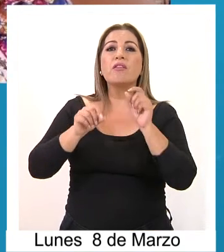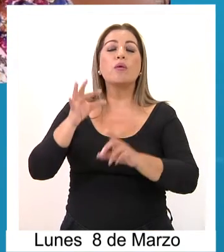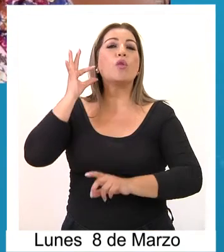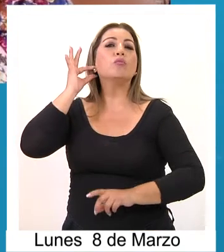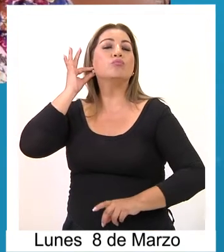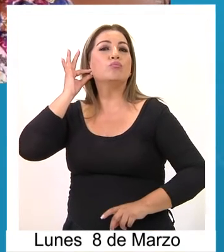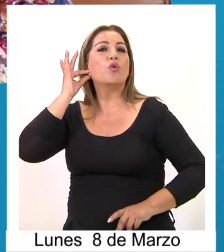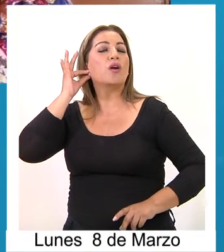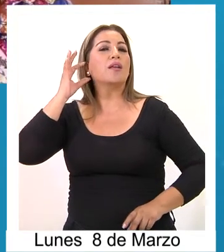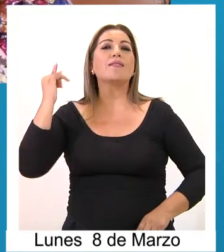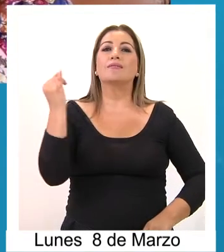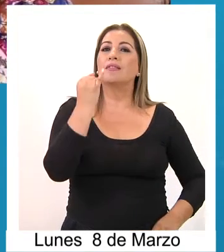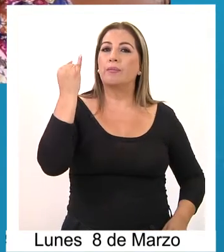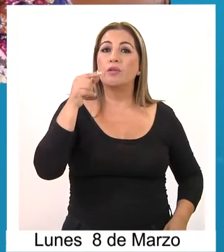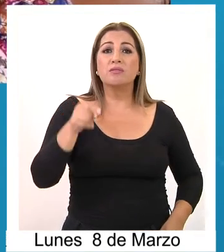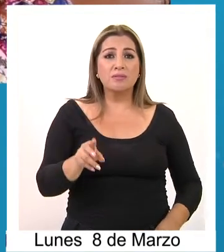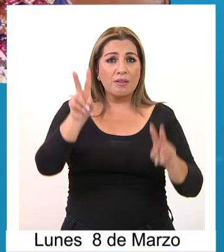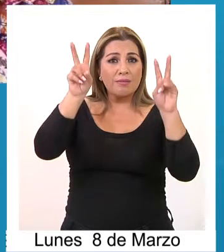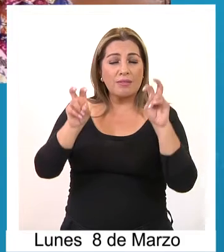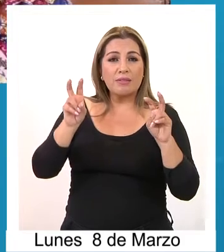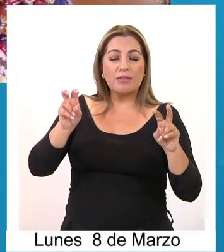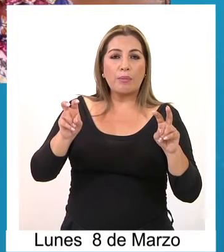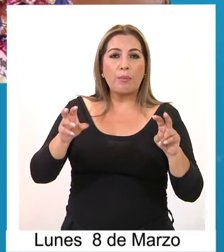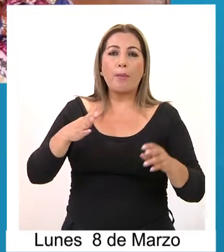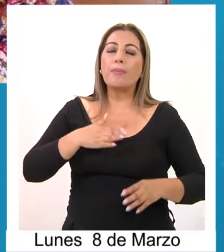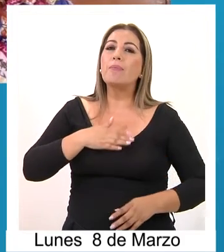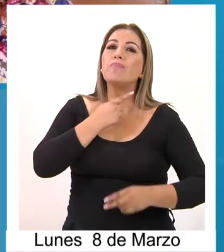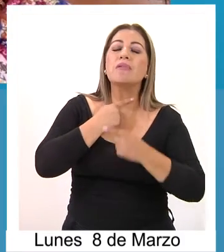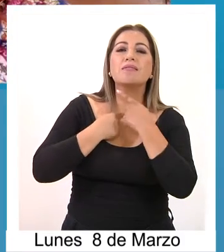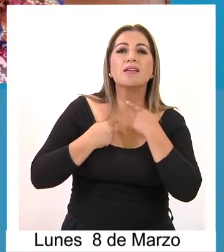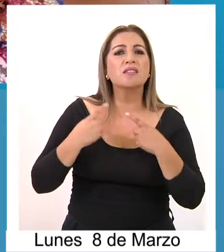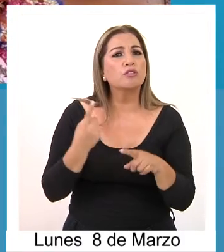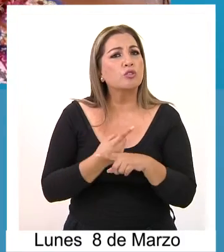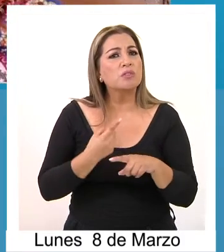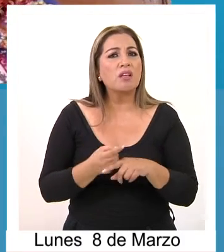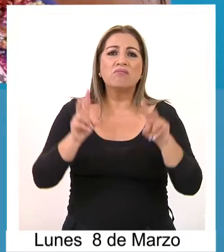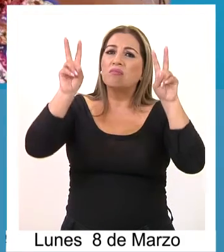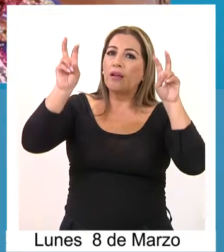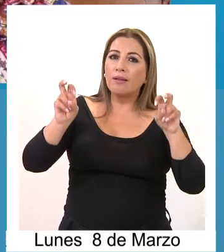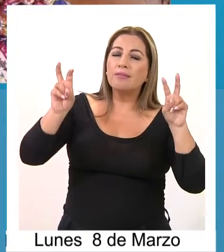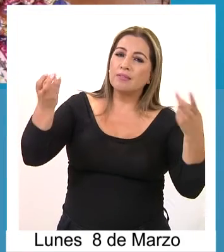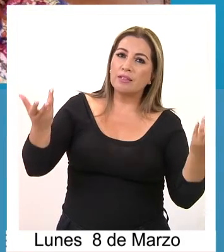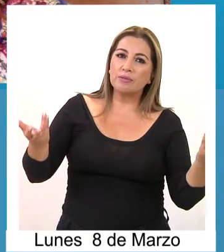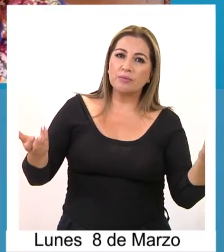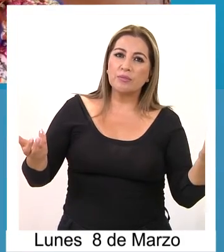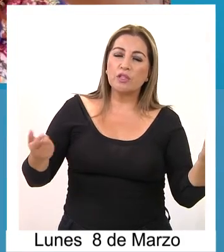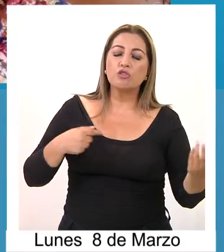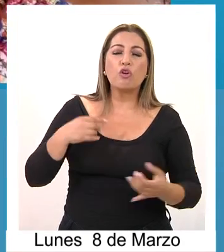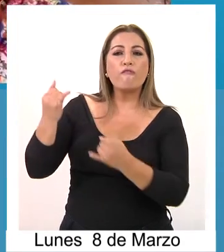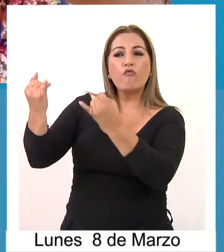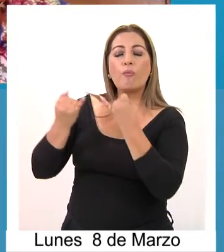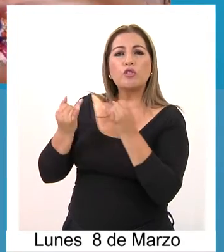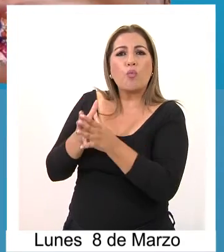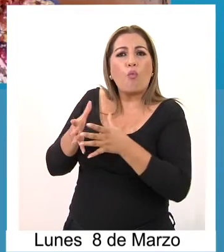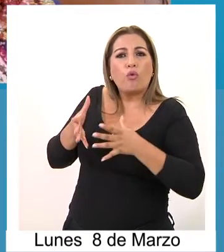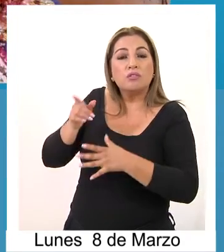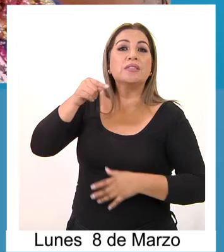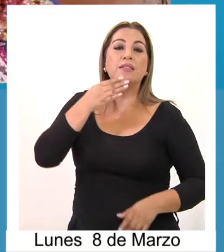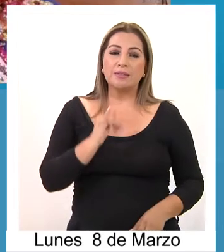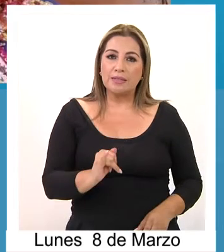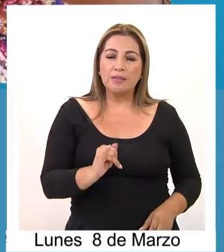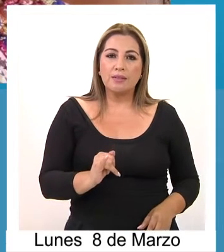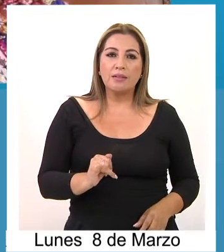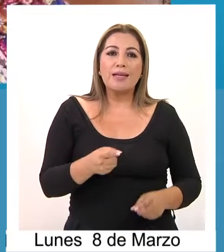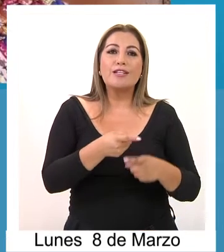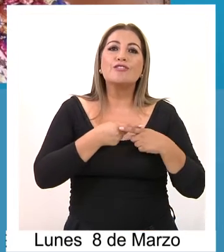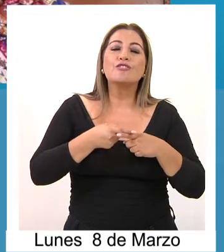mujer. Y en ese aspecto, digamos, me ha interesado mucho hablar de este tema y obviamente me he estado informando mucho. Y lo que